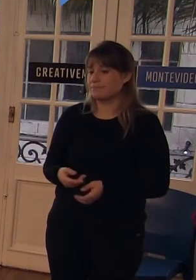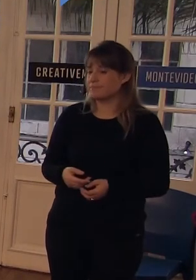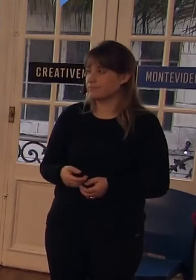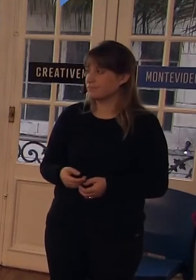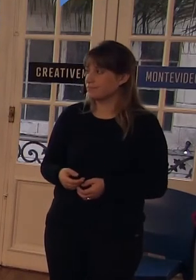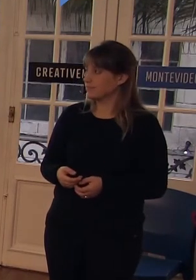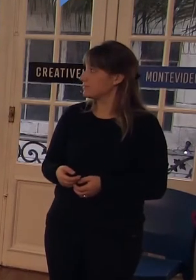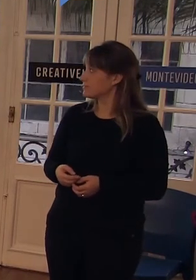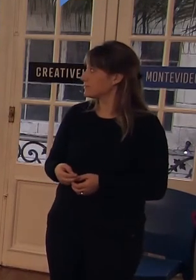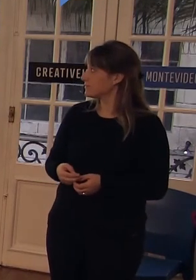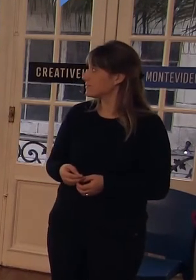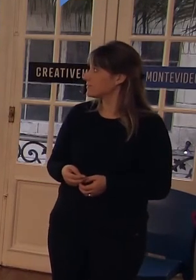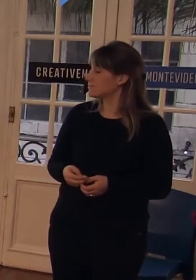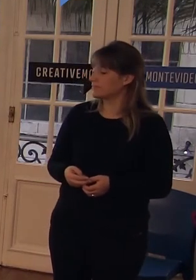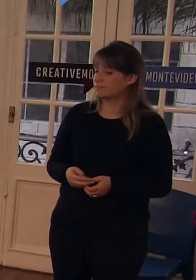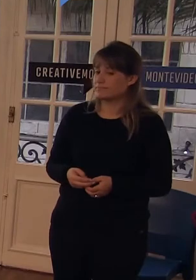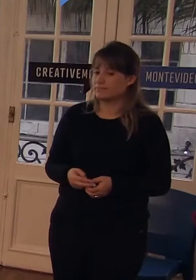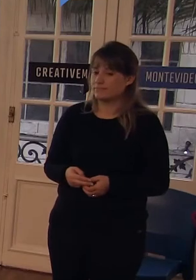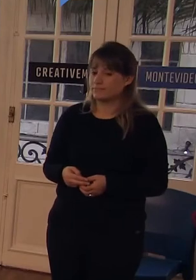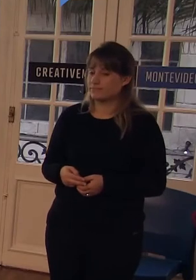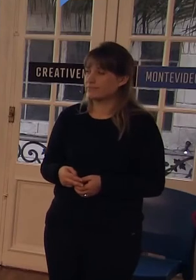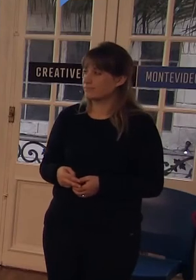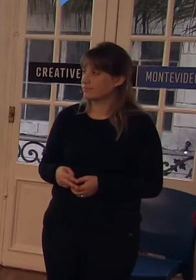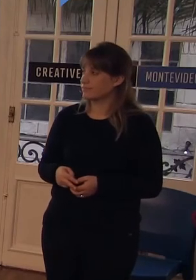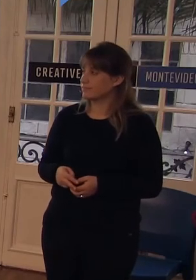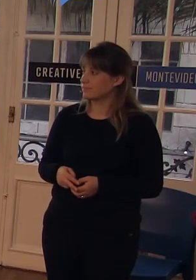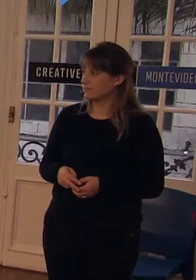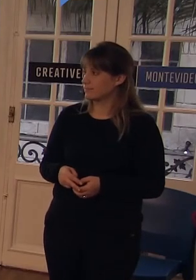No se ven bien los blancos.